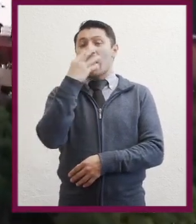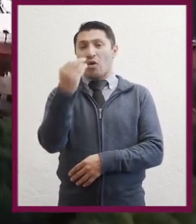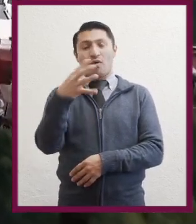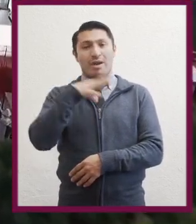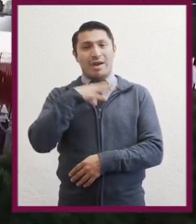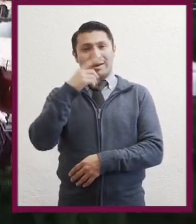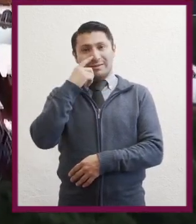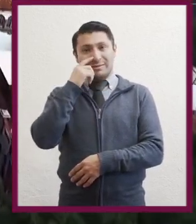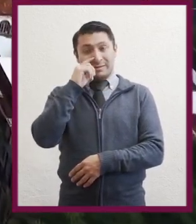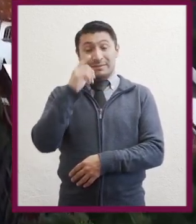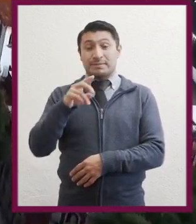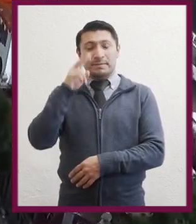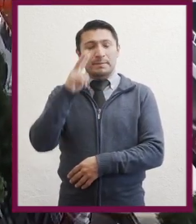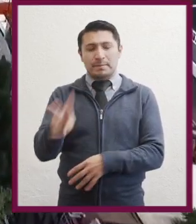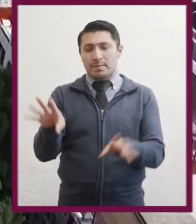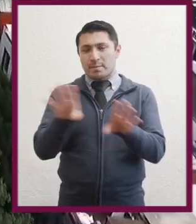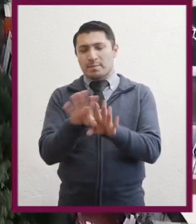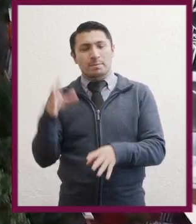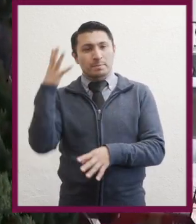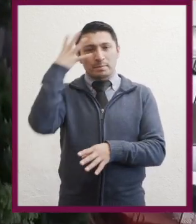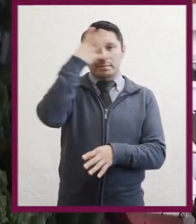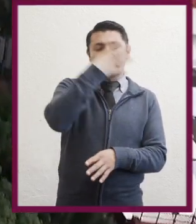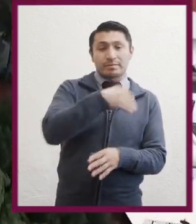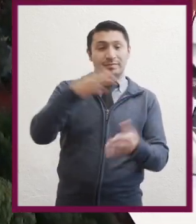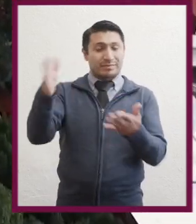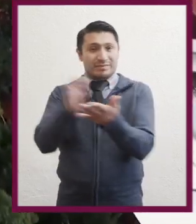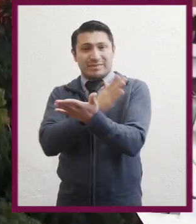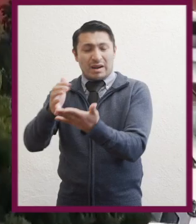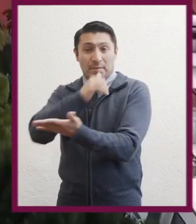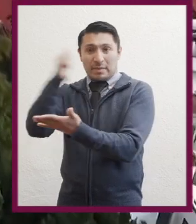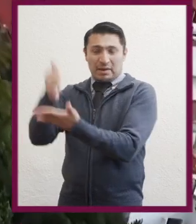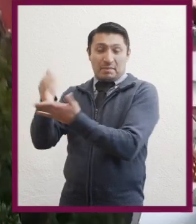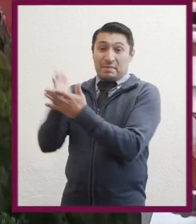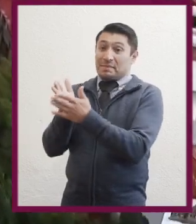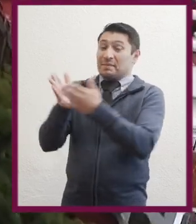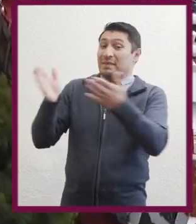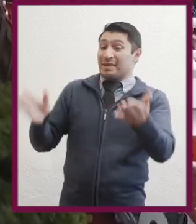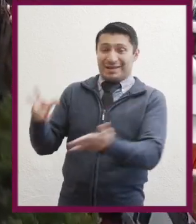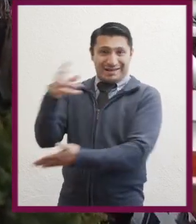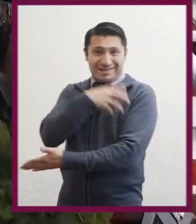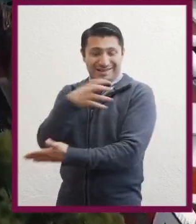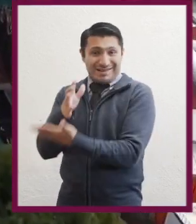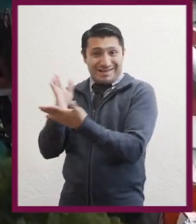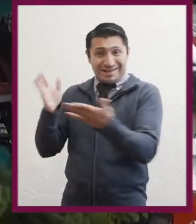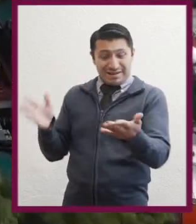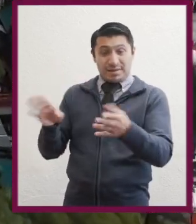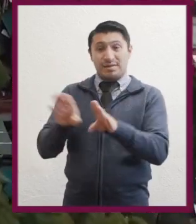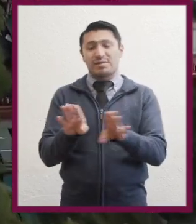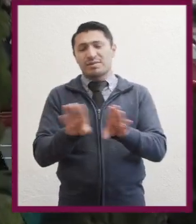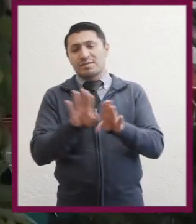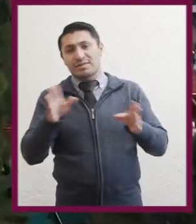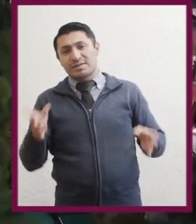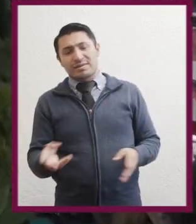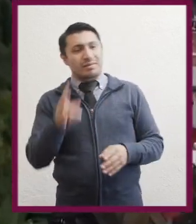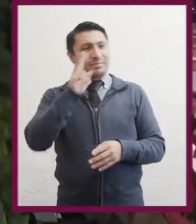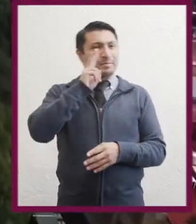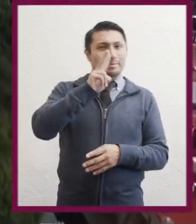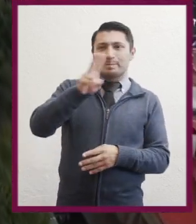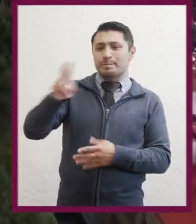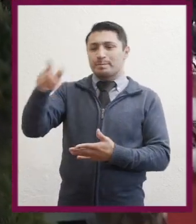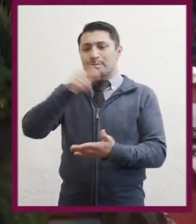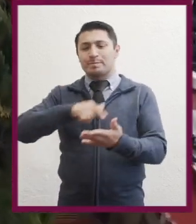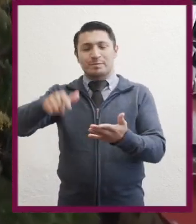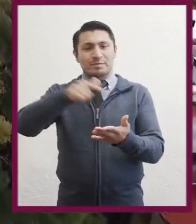Coyoacán mantiene el atractivo de un rumbo apartado del bullicio de la gran urbe, con múltiples rincones que invitan a perderse